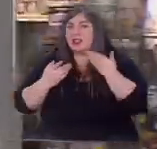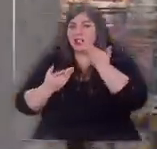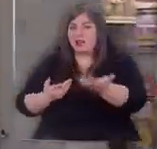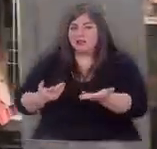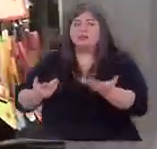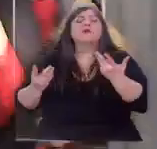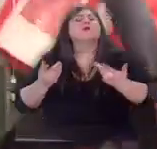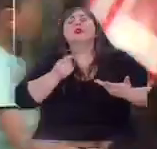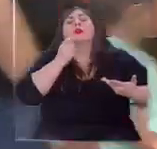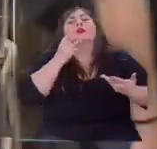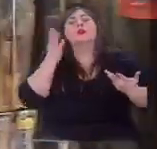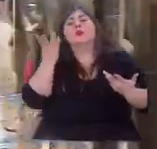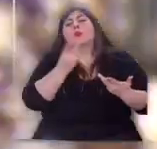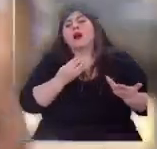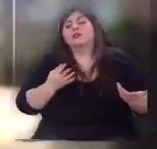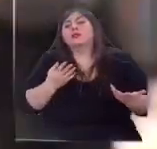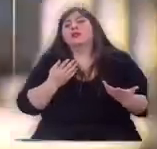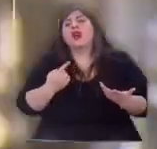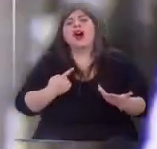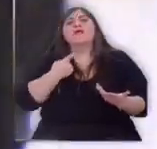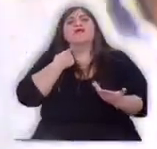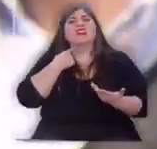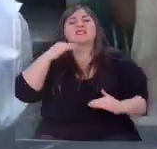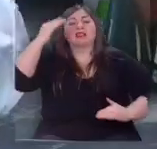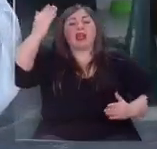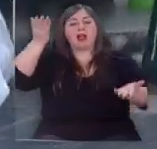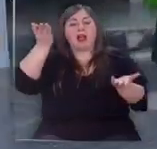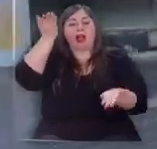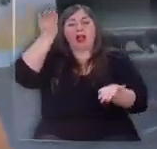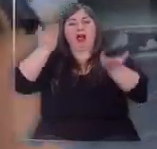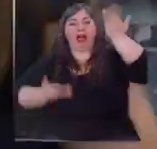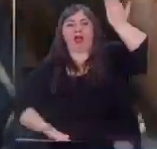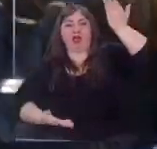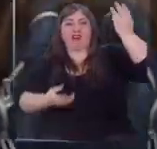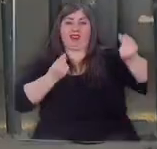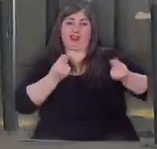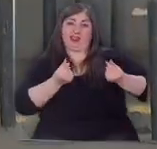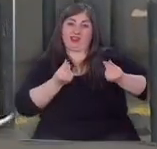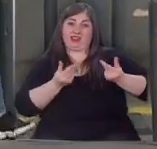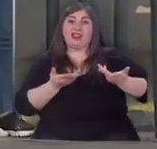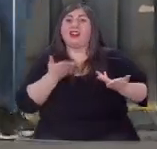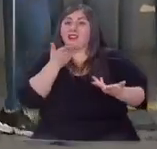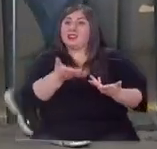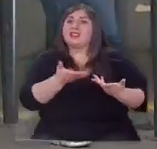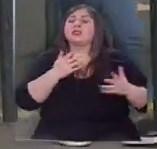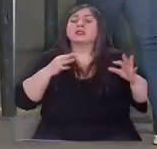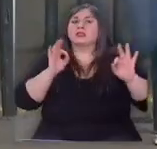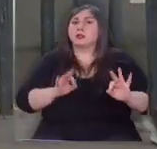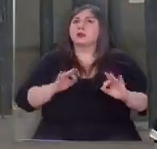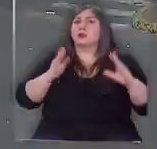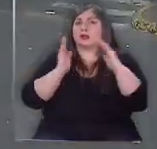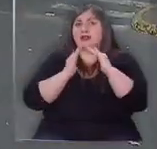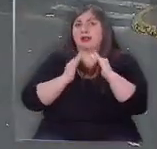vista, ¿cuánto afecta la desigualdad, la inequidad territorial a la manera de hacer la cuarentena, mantenernos seguros en casa?